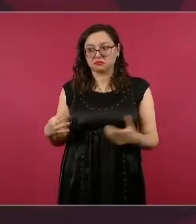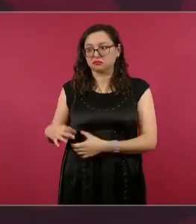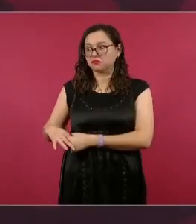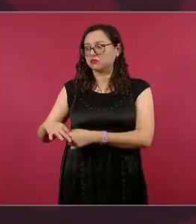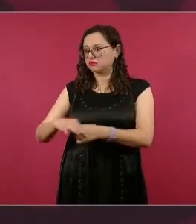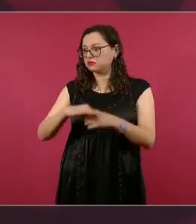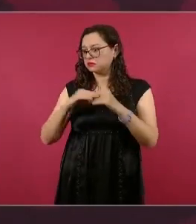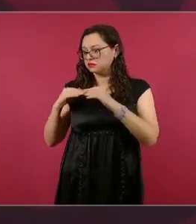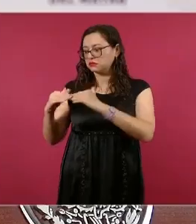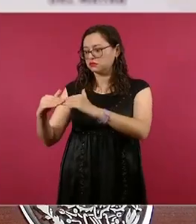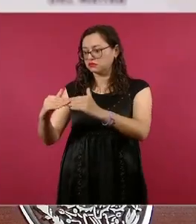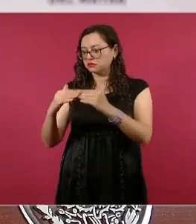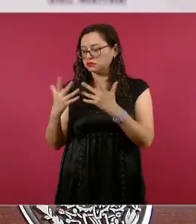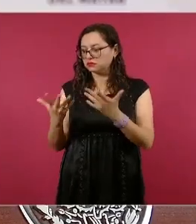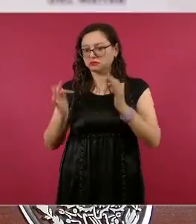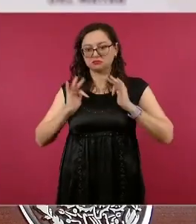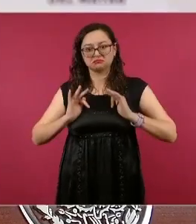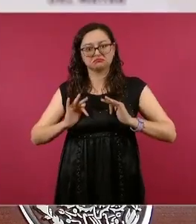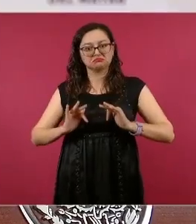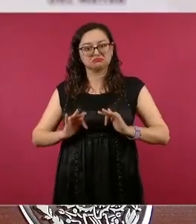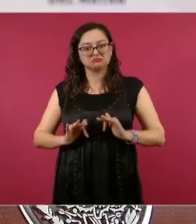quedan